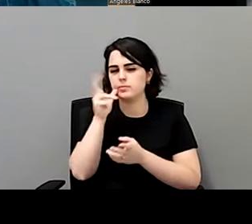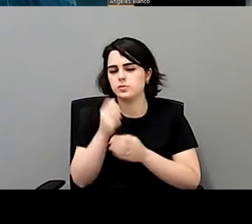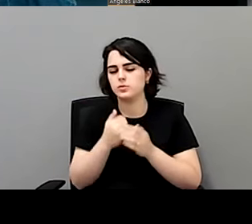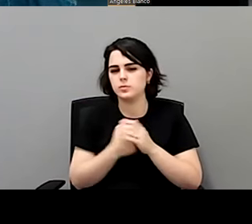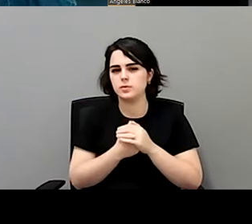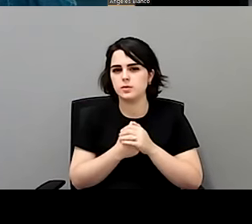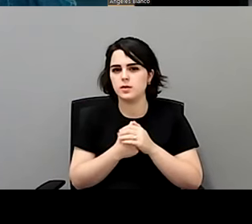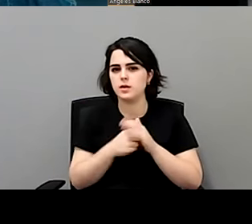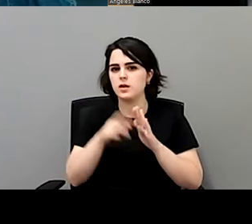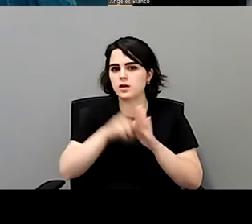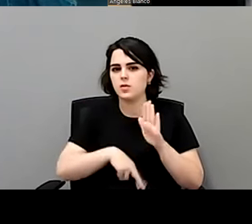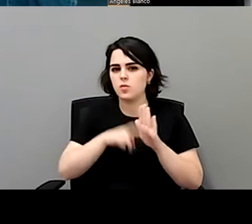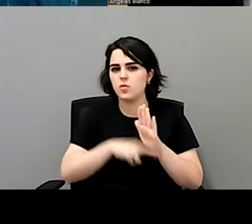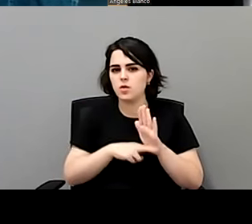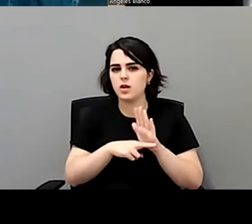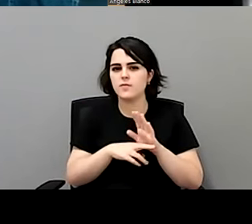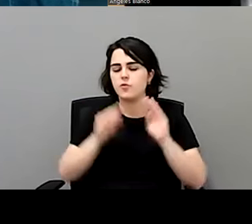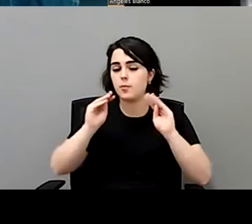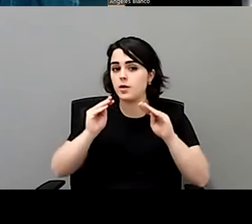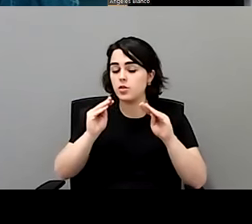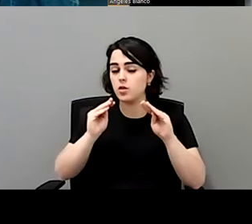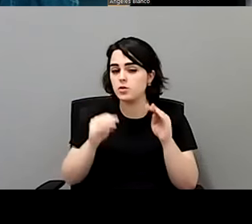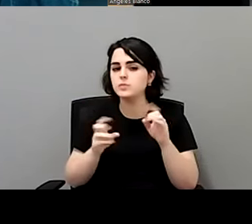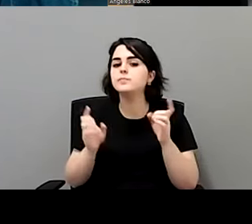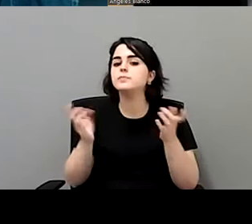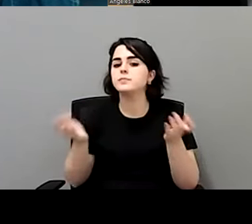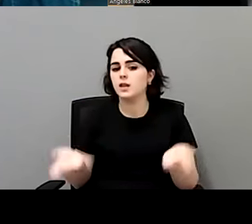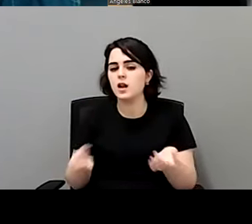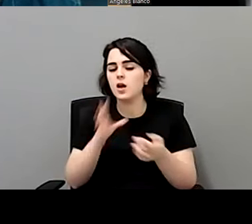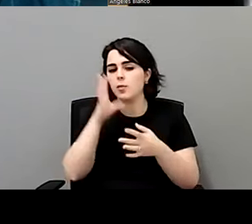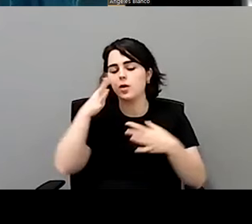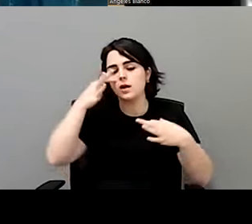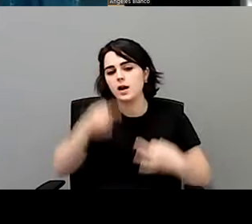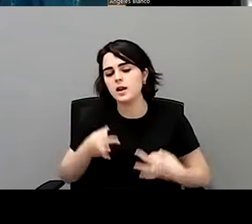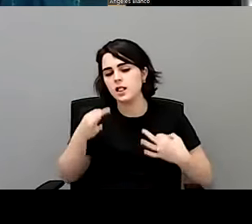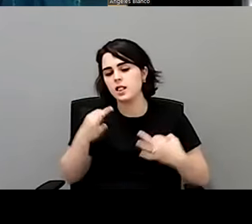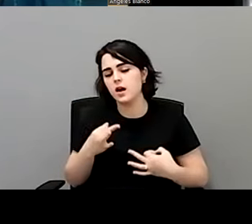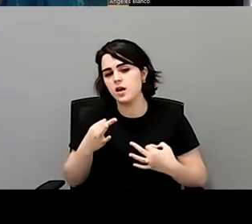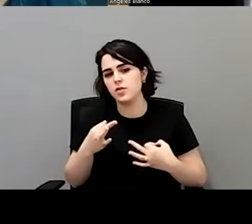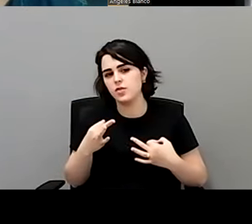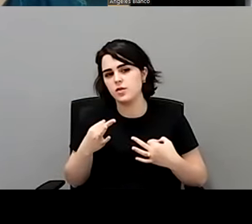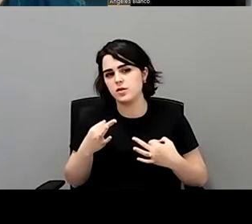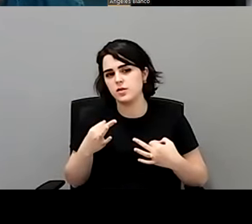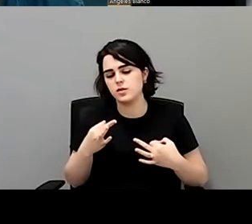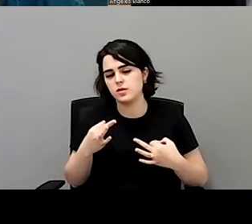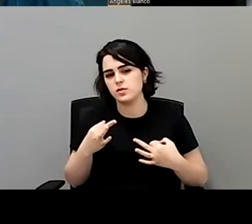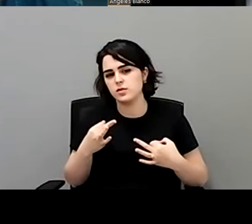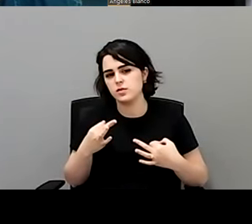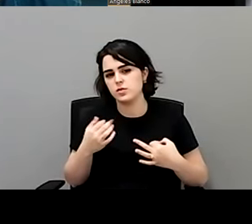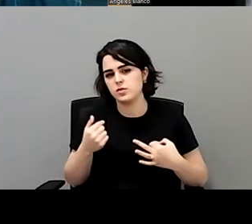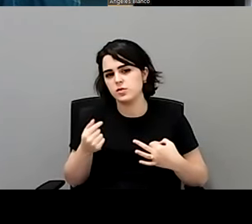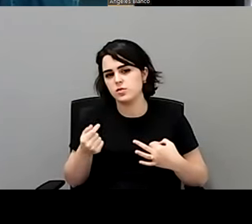el regular la formación, entiendo. Claro, porque realmente lo que me cuento yo ahora es que no